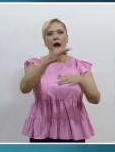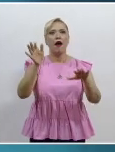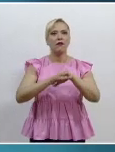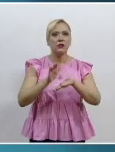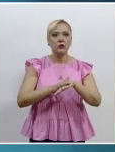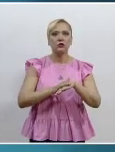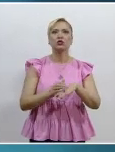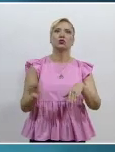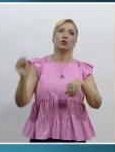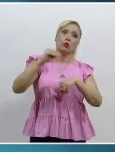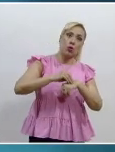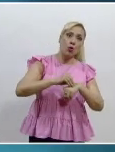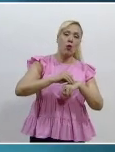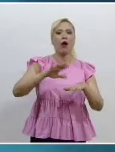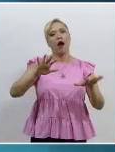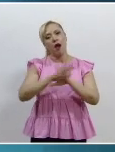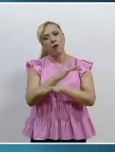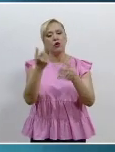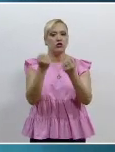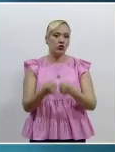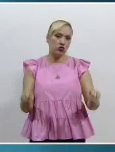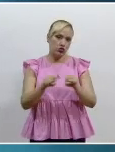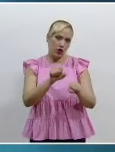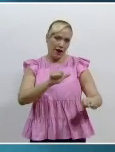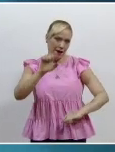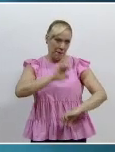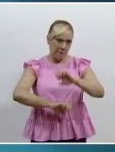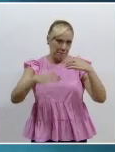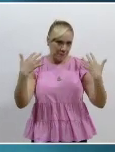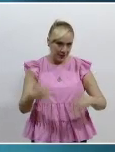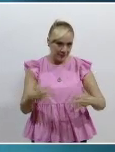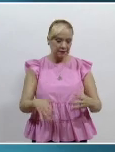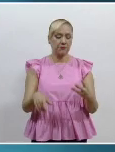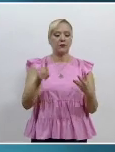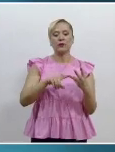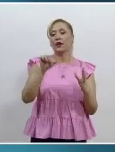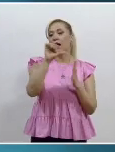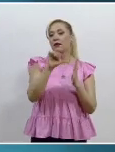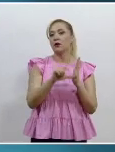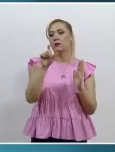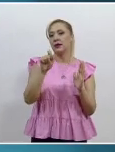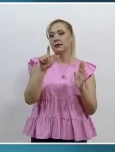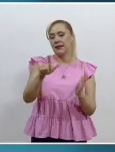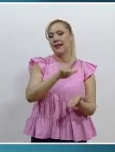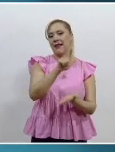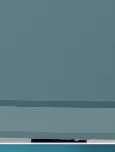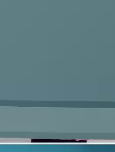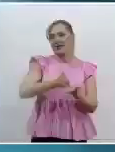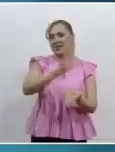incorporación o modificación de socios, también de acuerdo con el artículo 27 del Código Fiscal de la Federación.